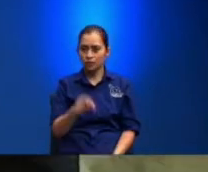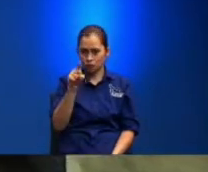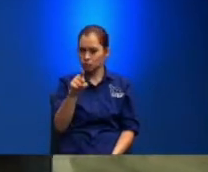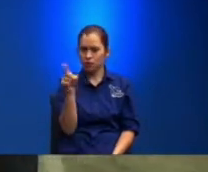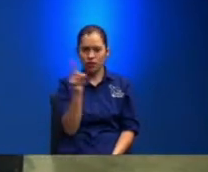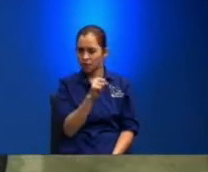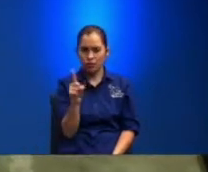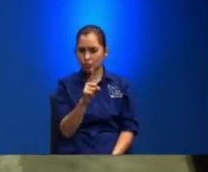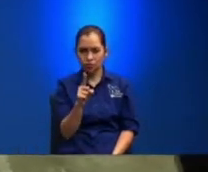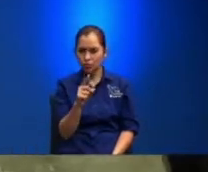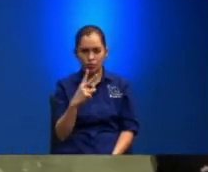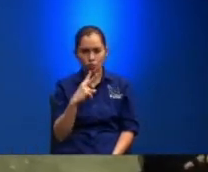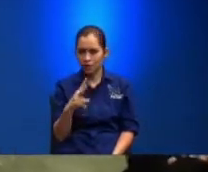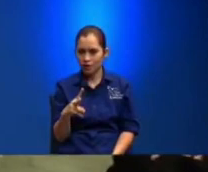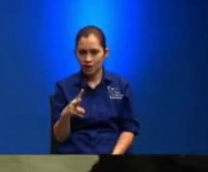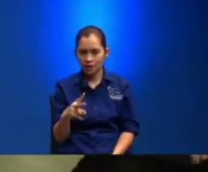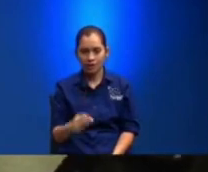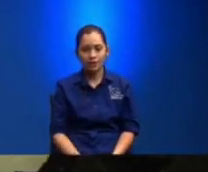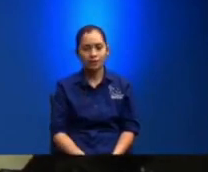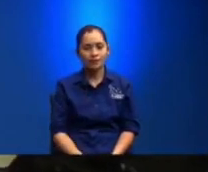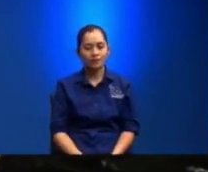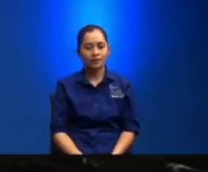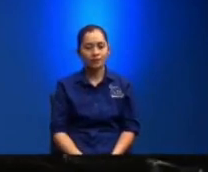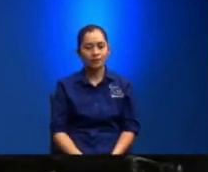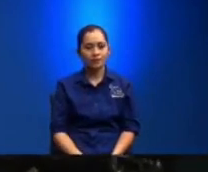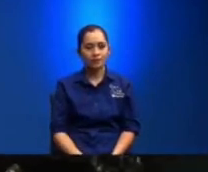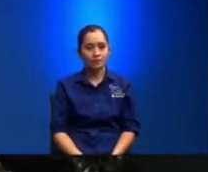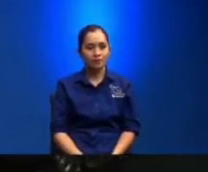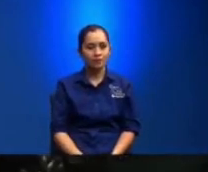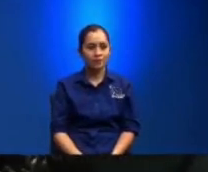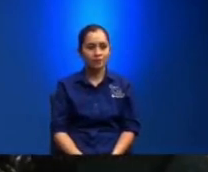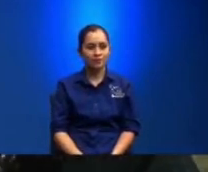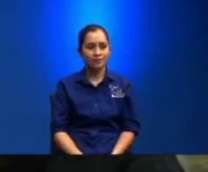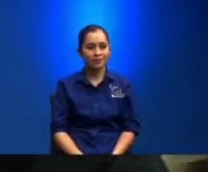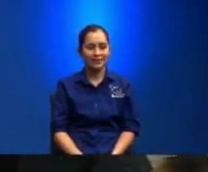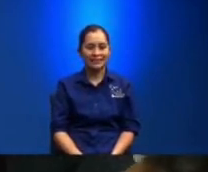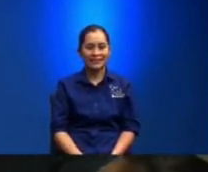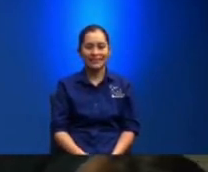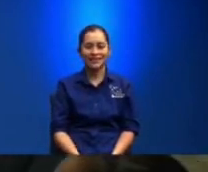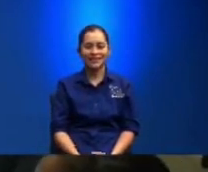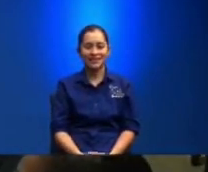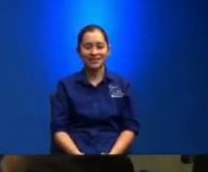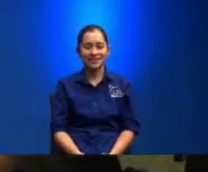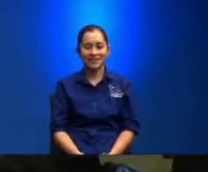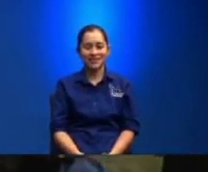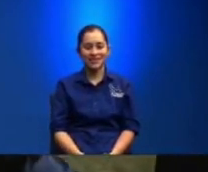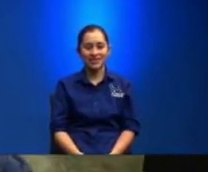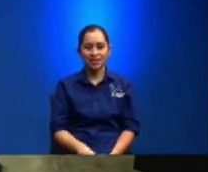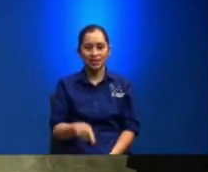pegados así debajo la ciudad hermana haga su manita si encuentra alguna